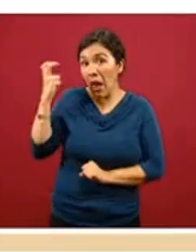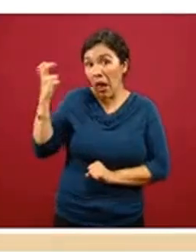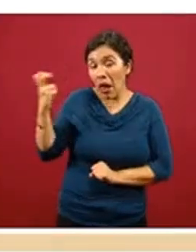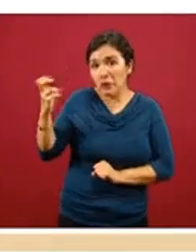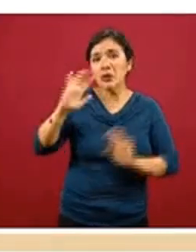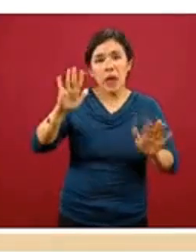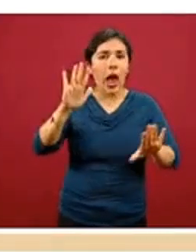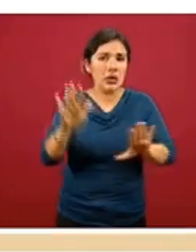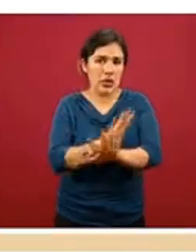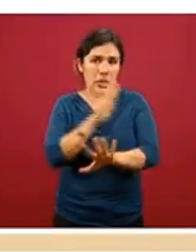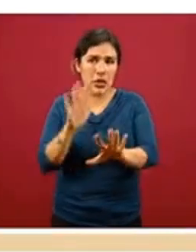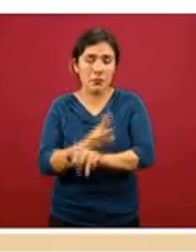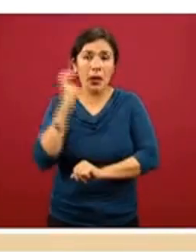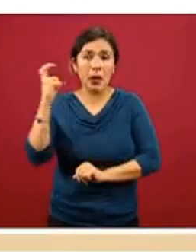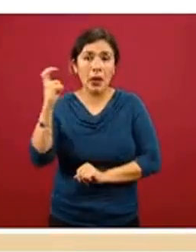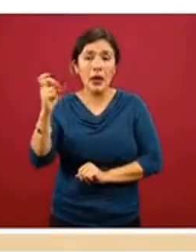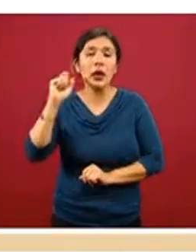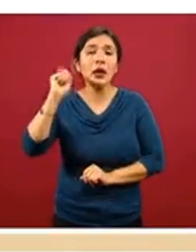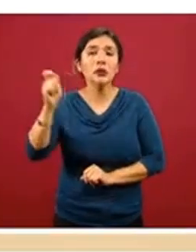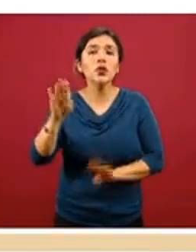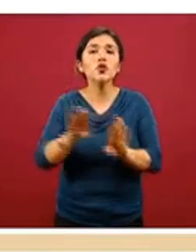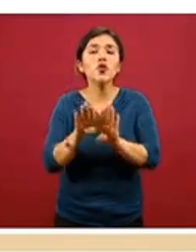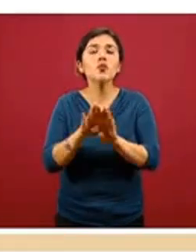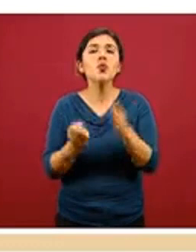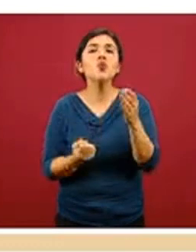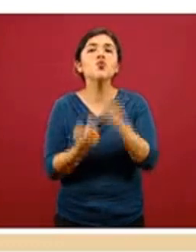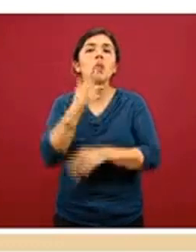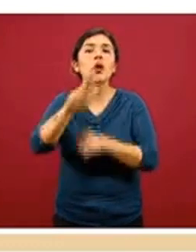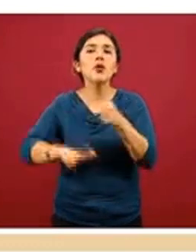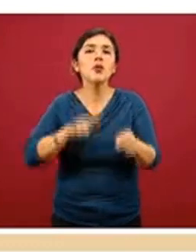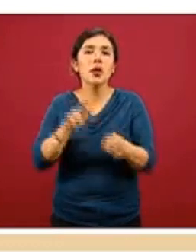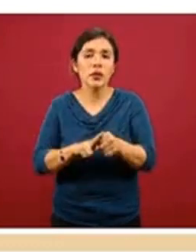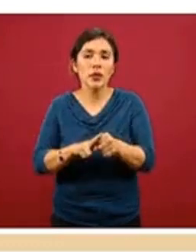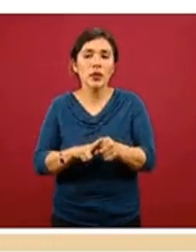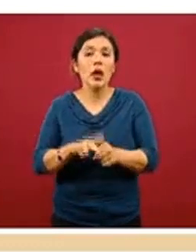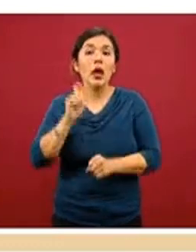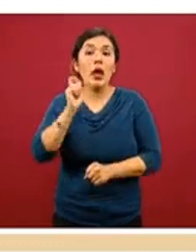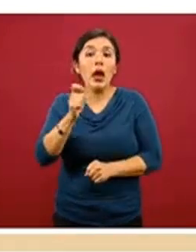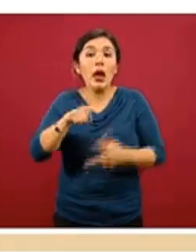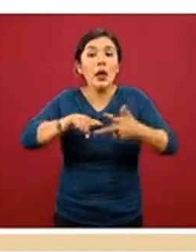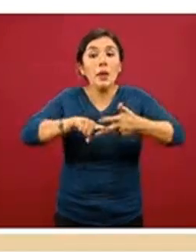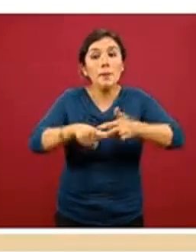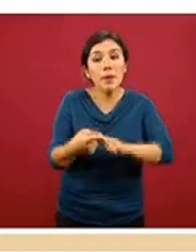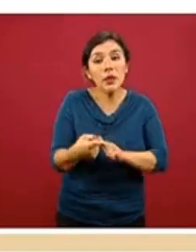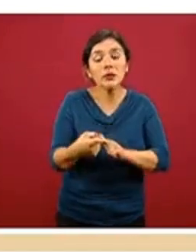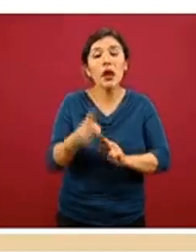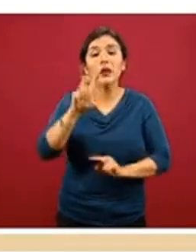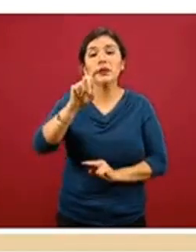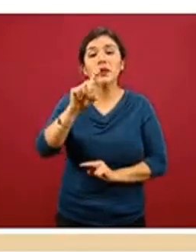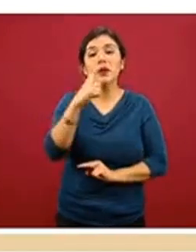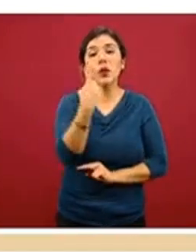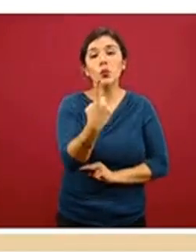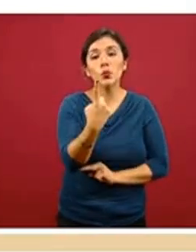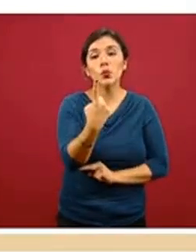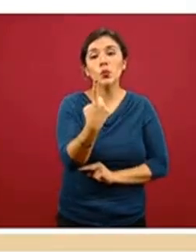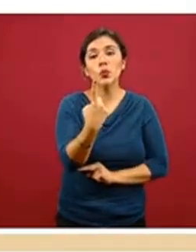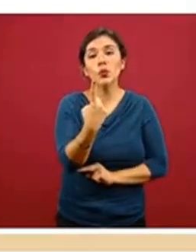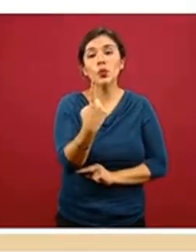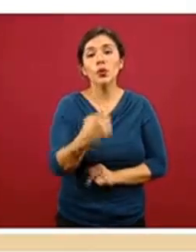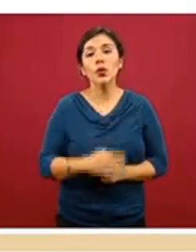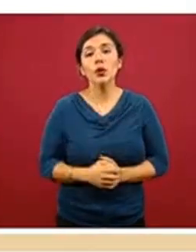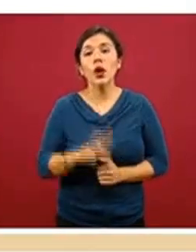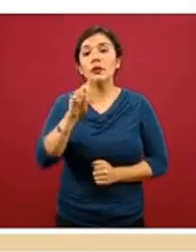ver, han cambiado. Estas son las gráficas de la nueva normalidad, es a partir del 31